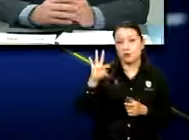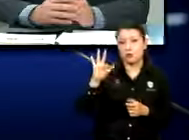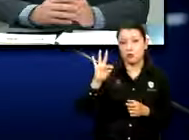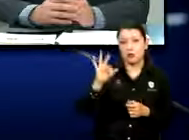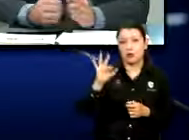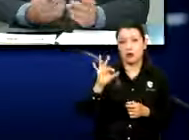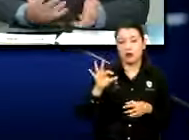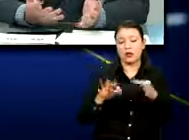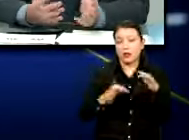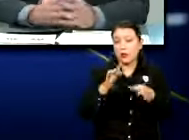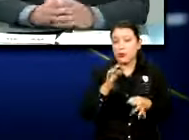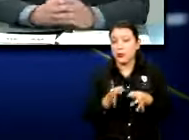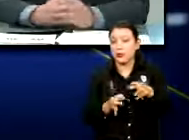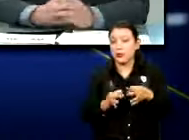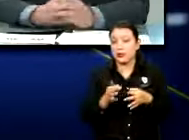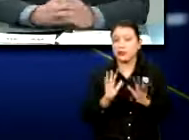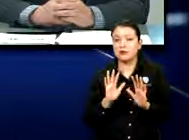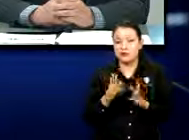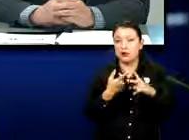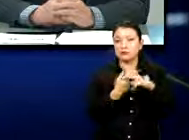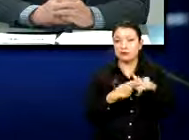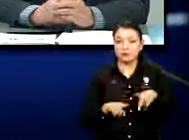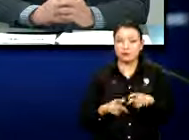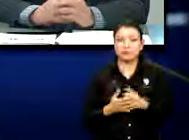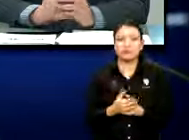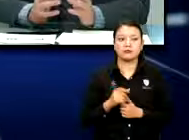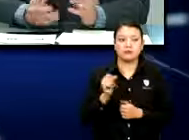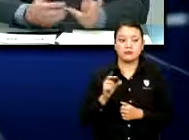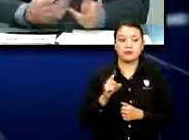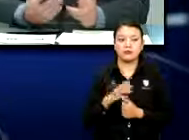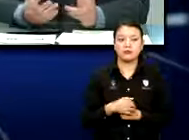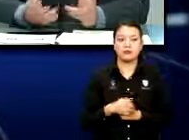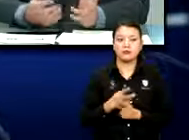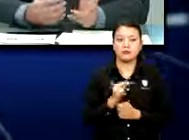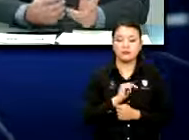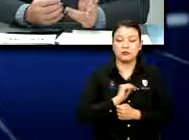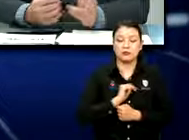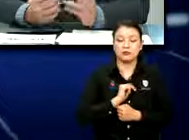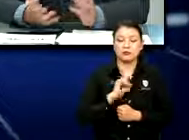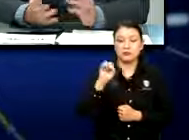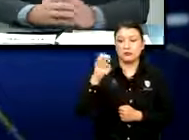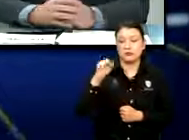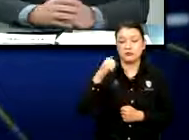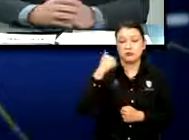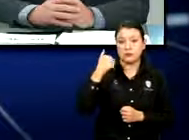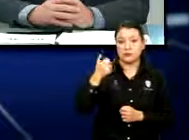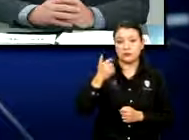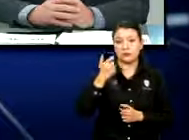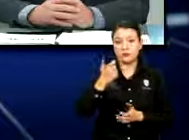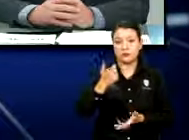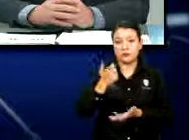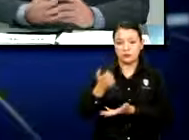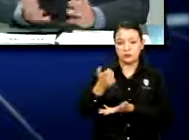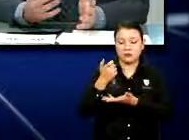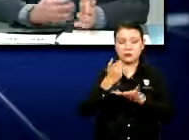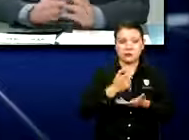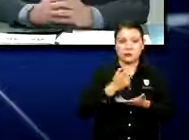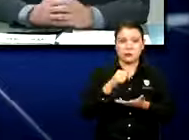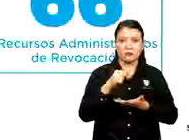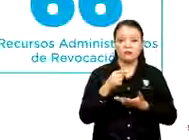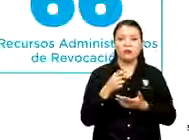oposición o contencioso administrativo así como también se está dando trámite a cerca de 66 recursos de revocación los cuales